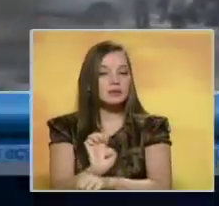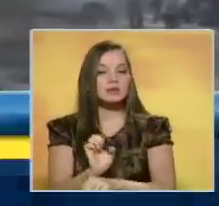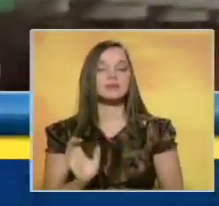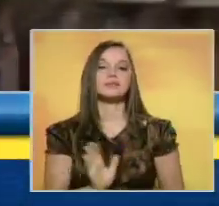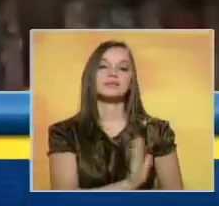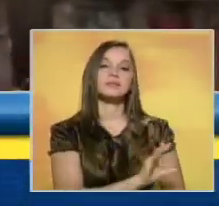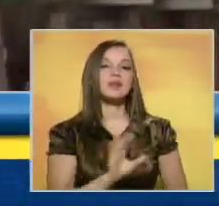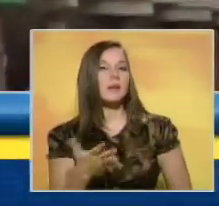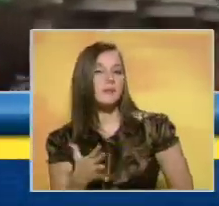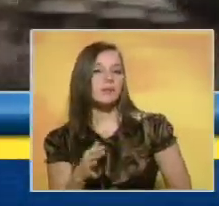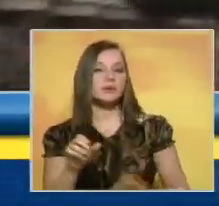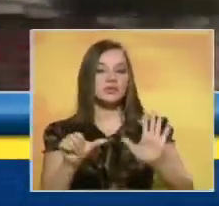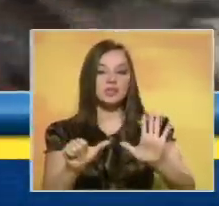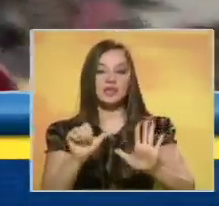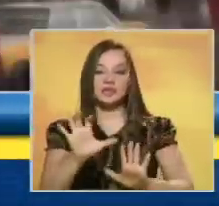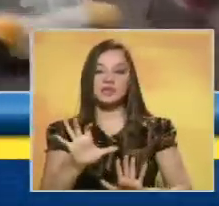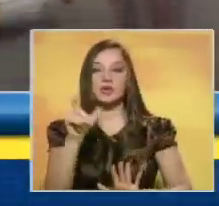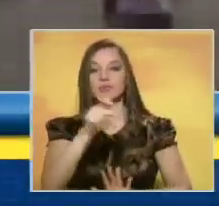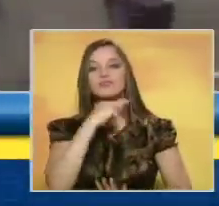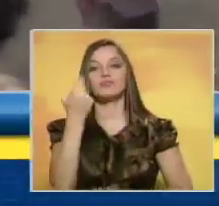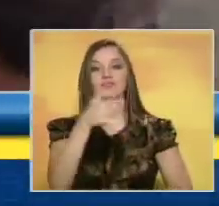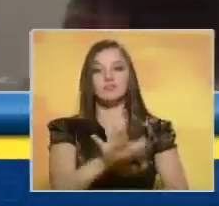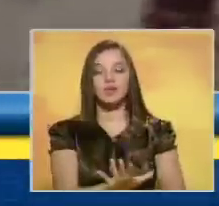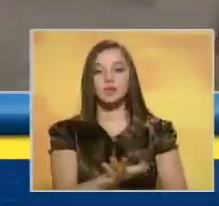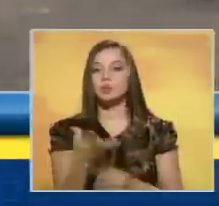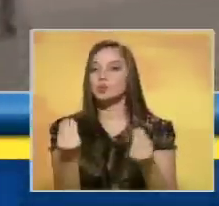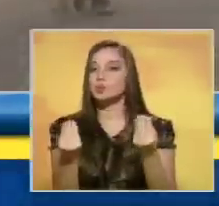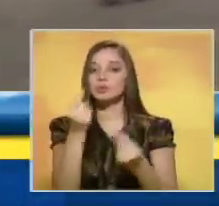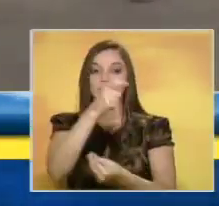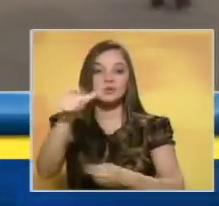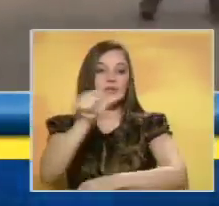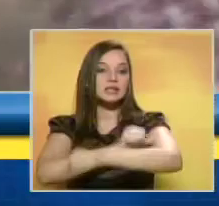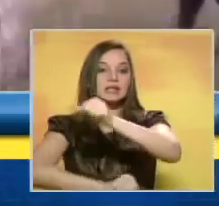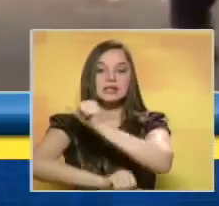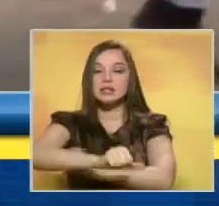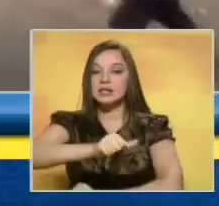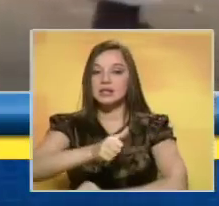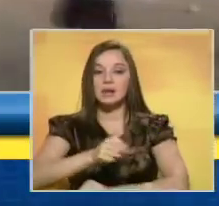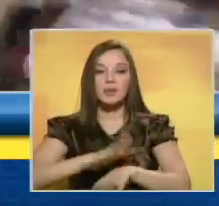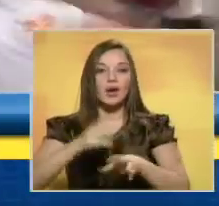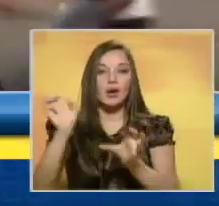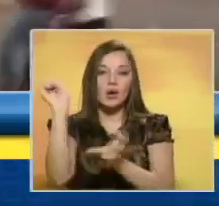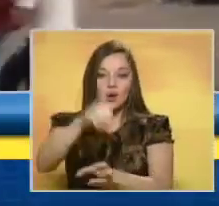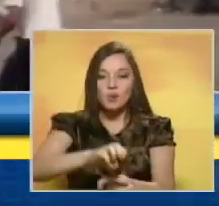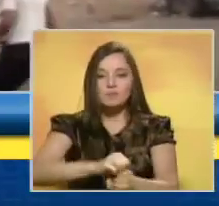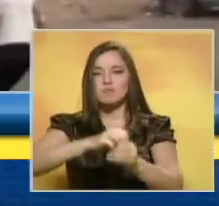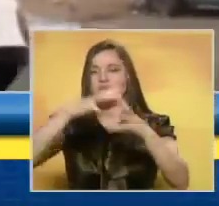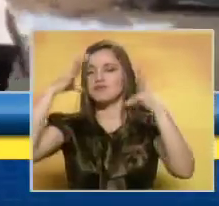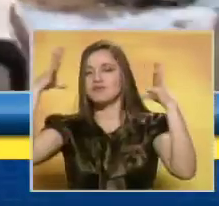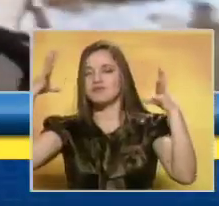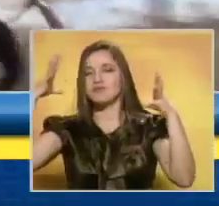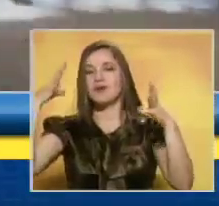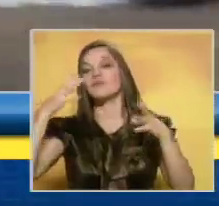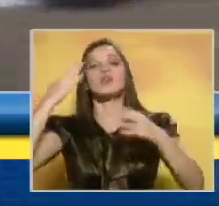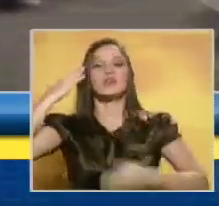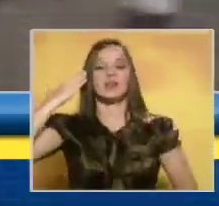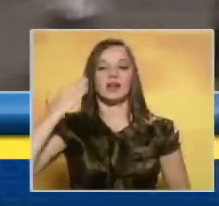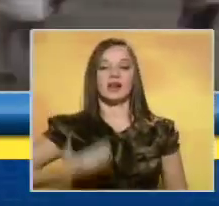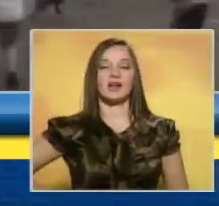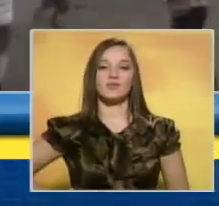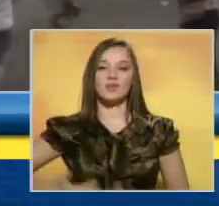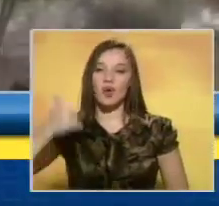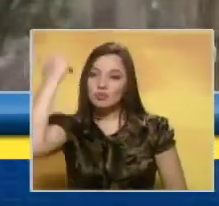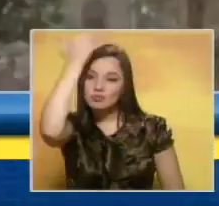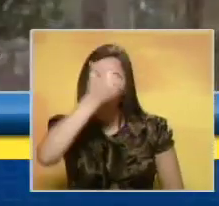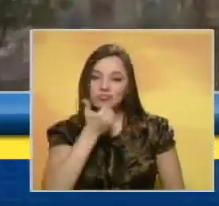Al menos 65 personas muertas y decenas de heridos es el saldo tras los bombardeos de las fuerzas militares de Arabia Saudita